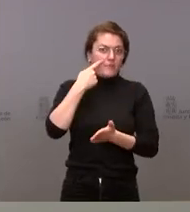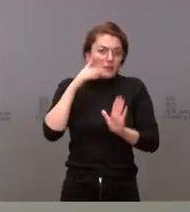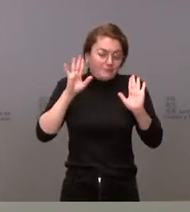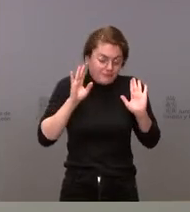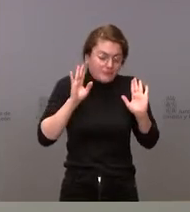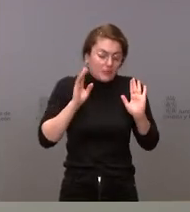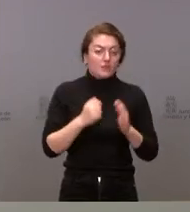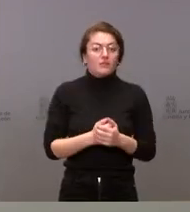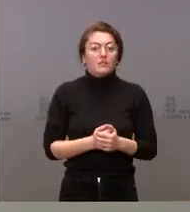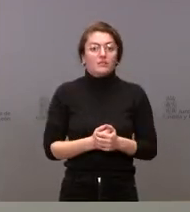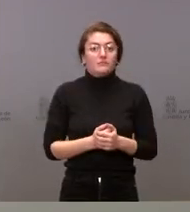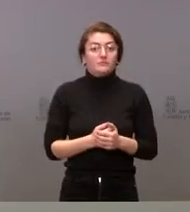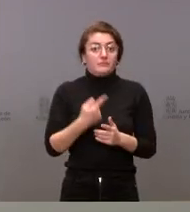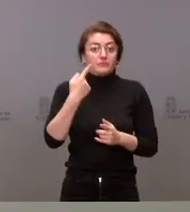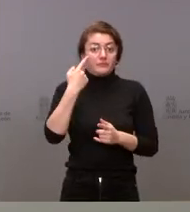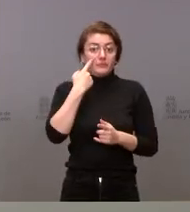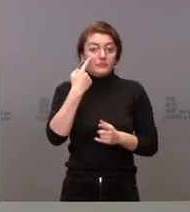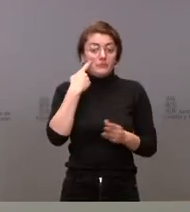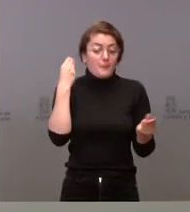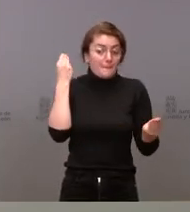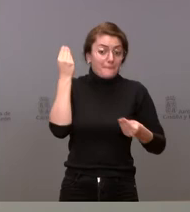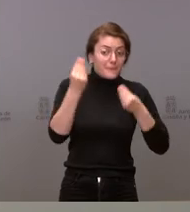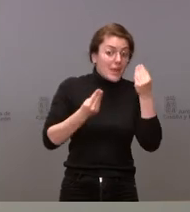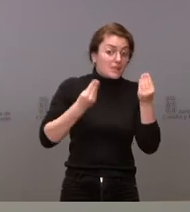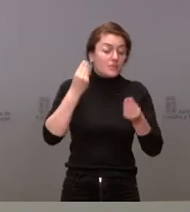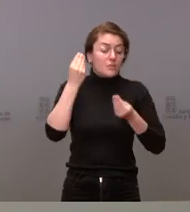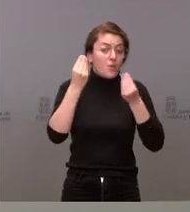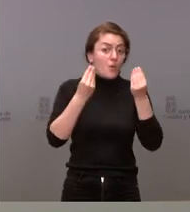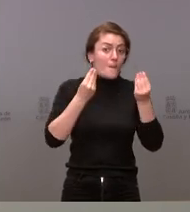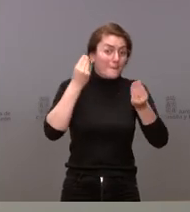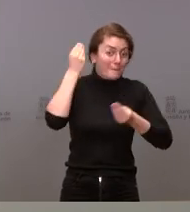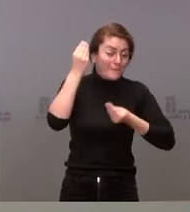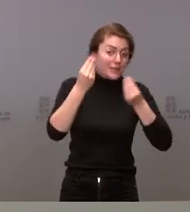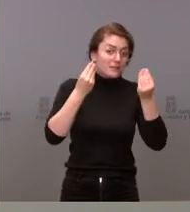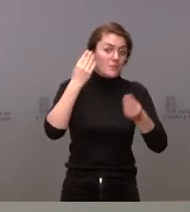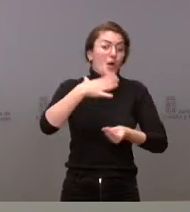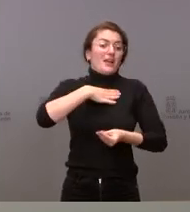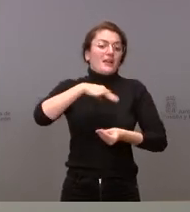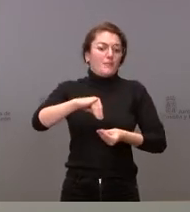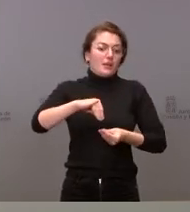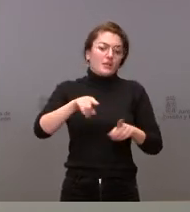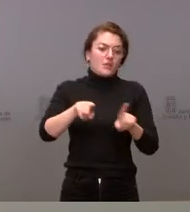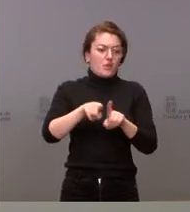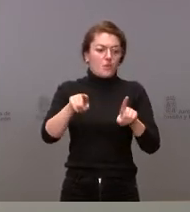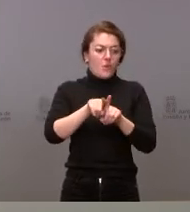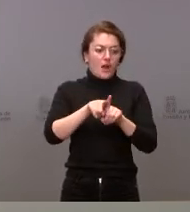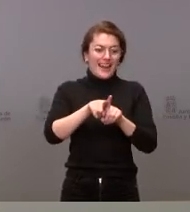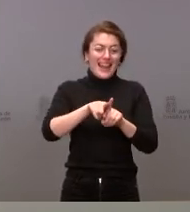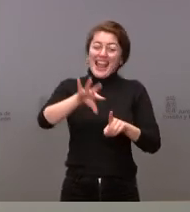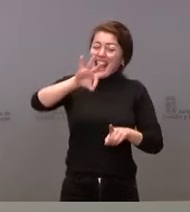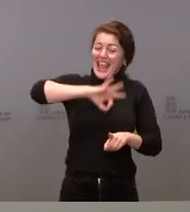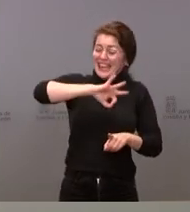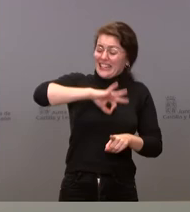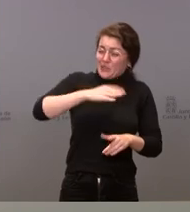es previsible es previsible que pudiéramos no plantearnos un horizonte superior al mes de enero salvo que la